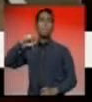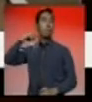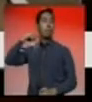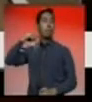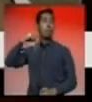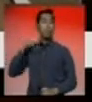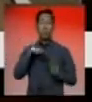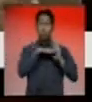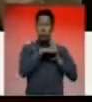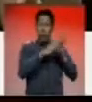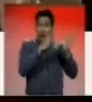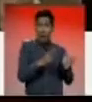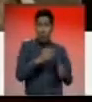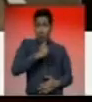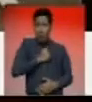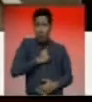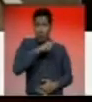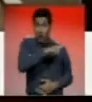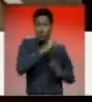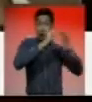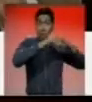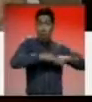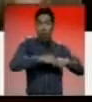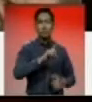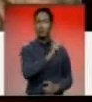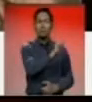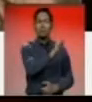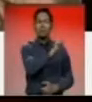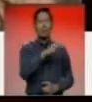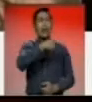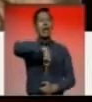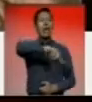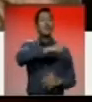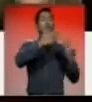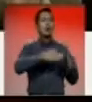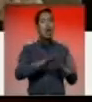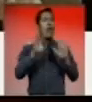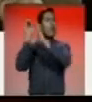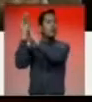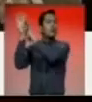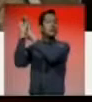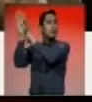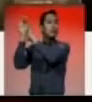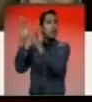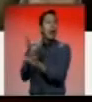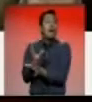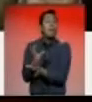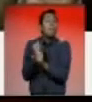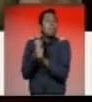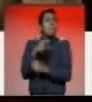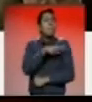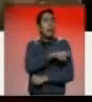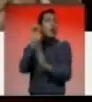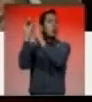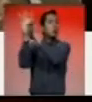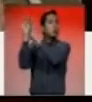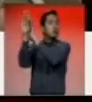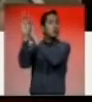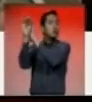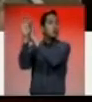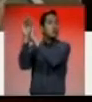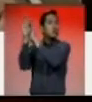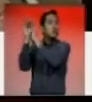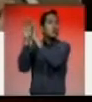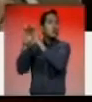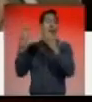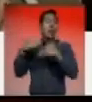los banqueros no quebraron los accionistas la plata estaba afuera o la plata estaba al hilo vídeo en su propio negocio repito a través de los